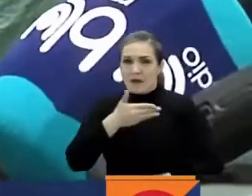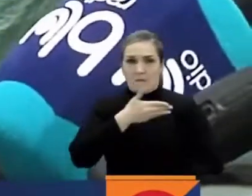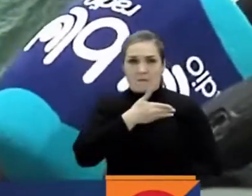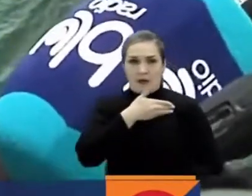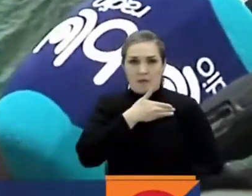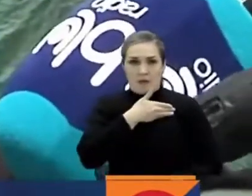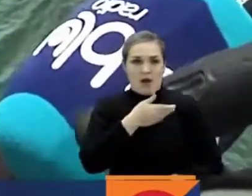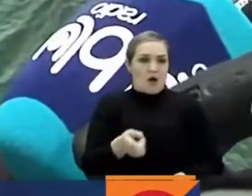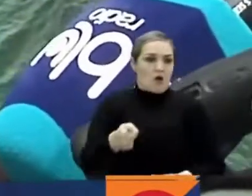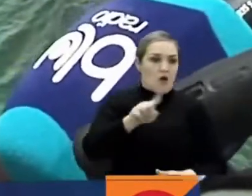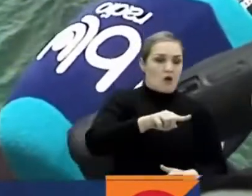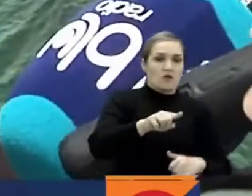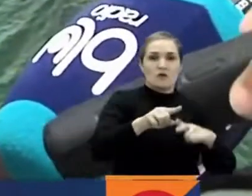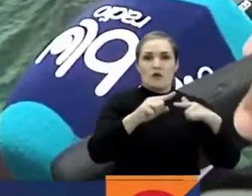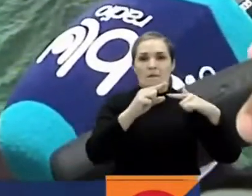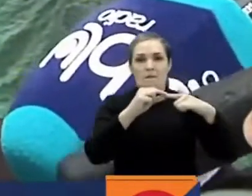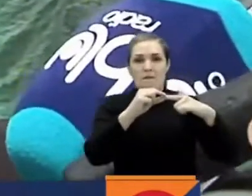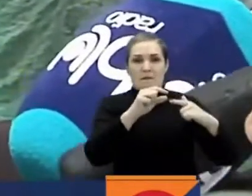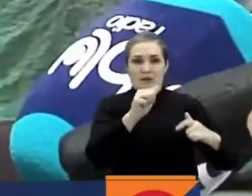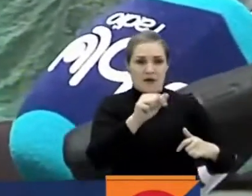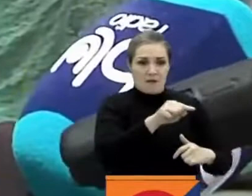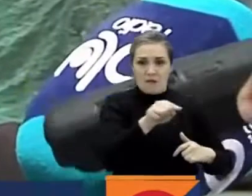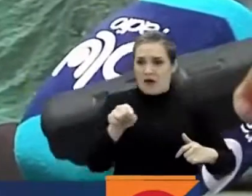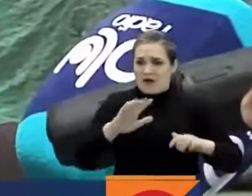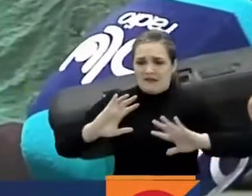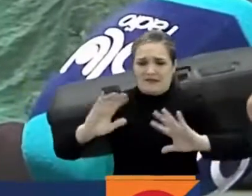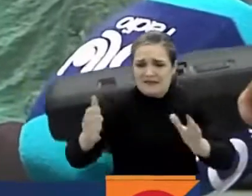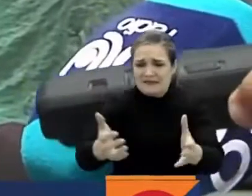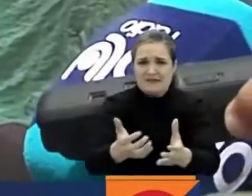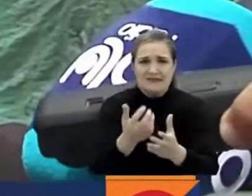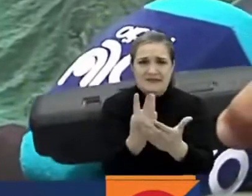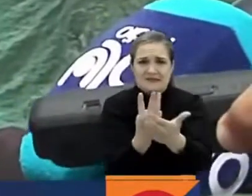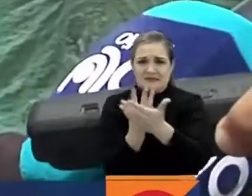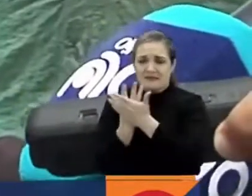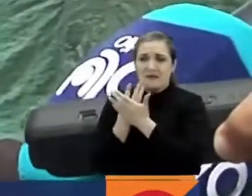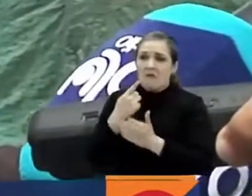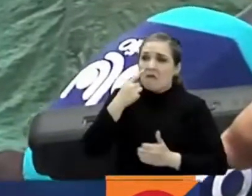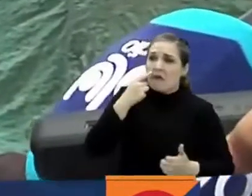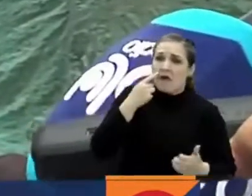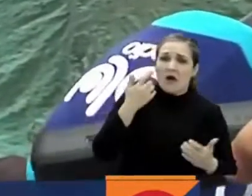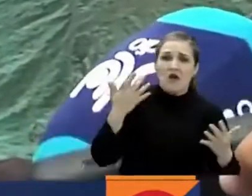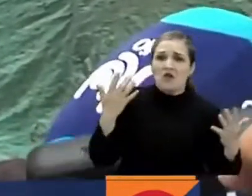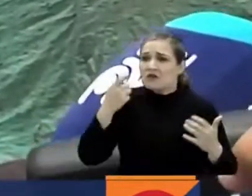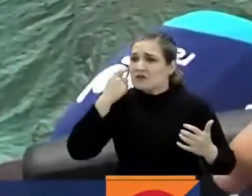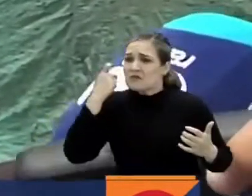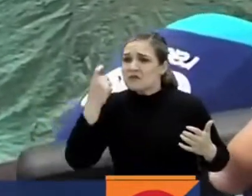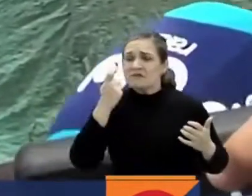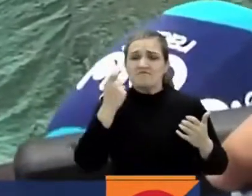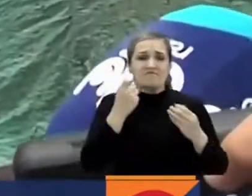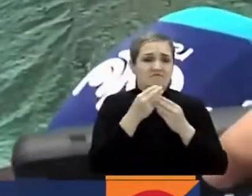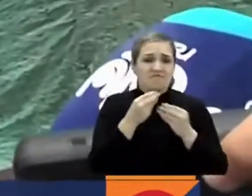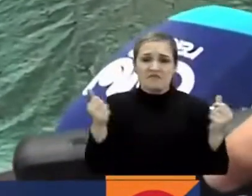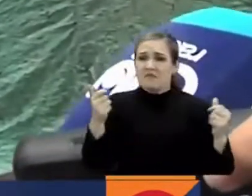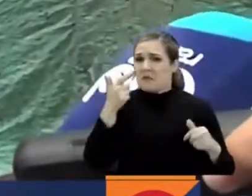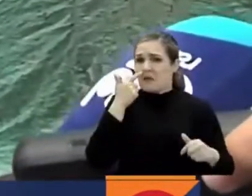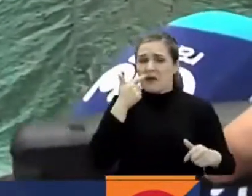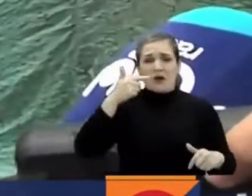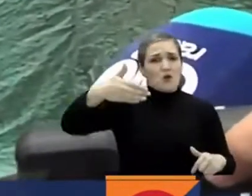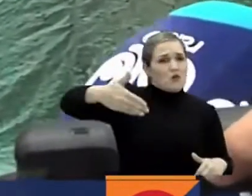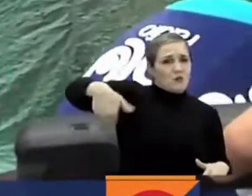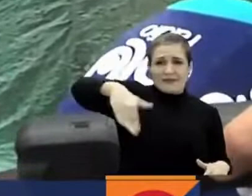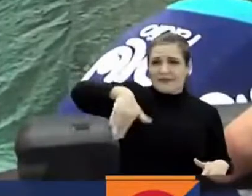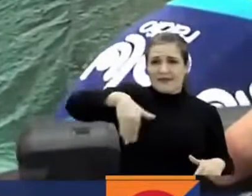a mi prima, y yo las saqué a todas 3, y cuando entré a mirar si estaba mi papá, ya no encontré ni a mi papá, ni